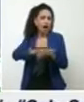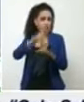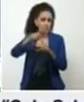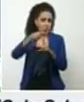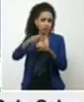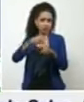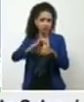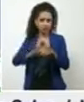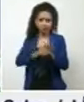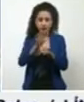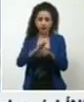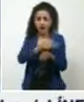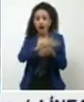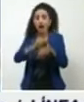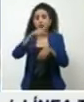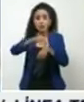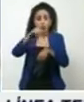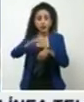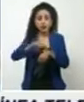se acumulan